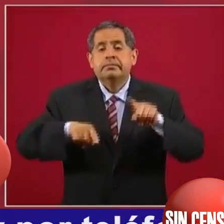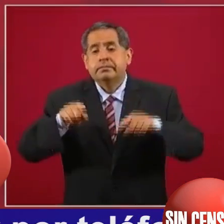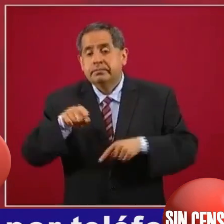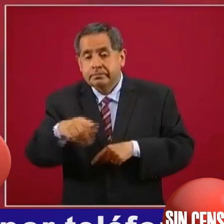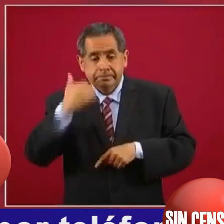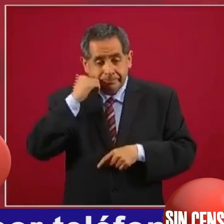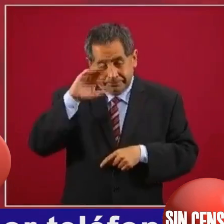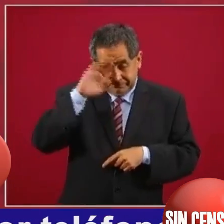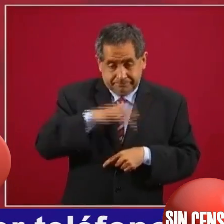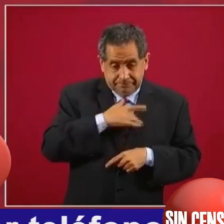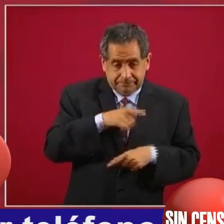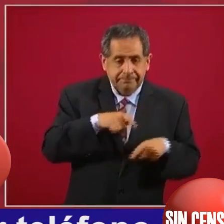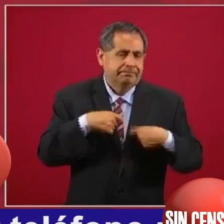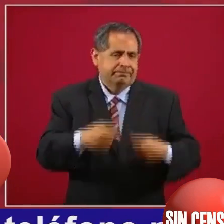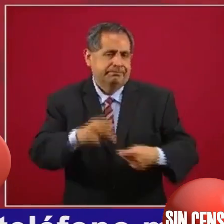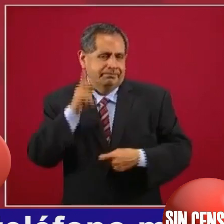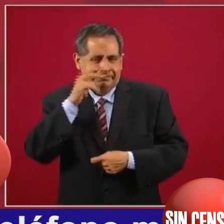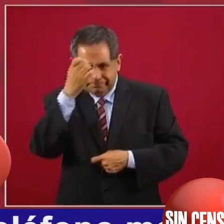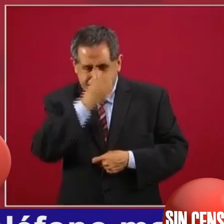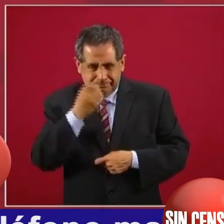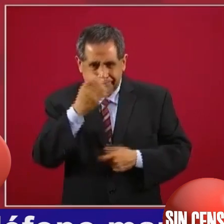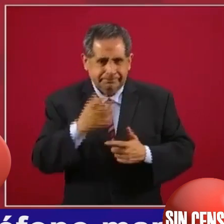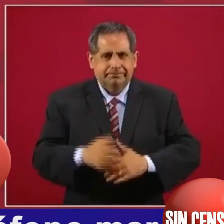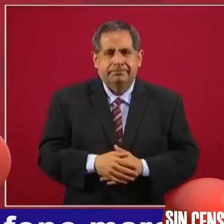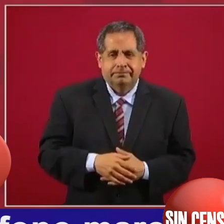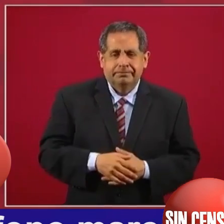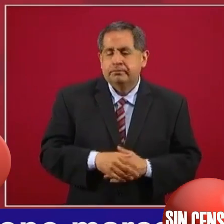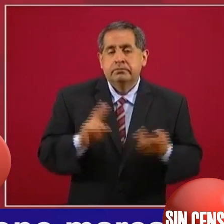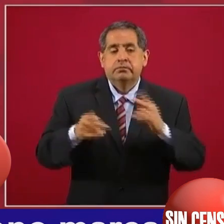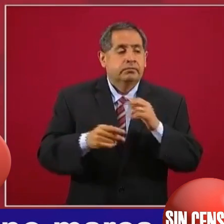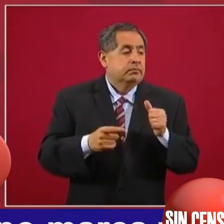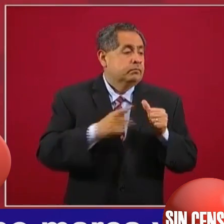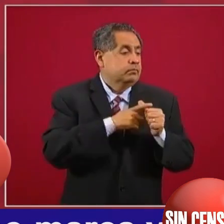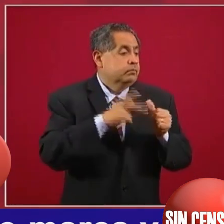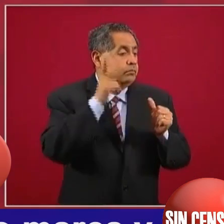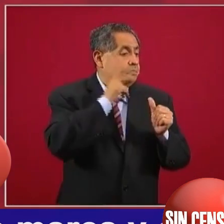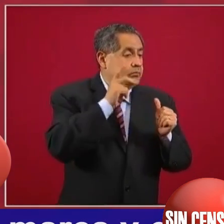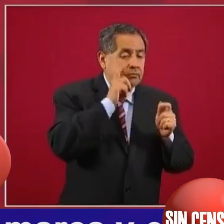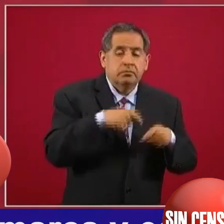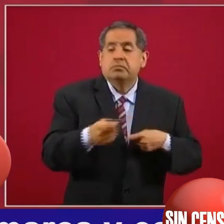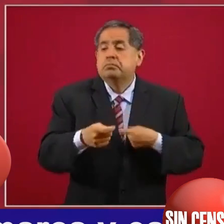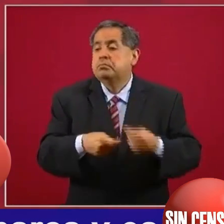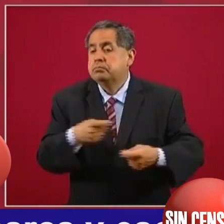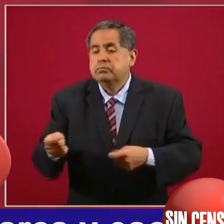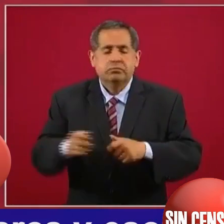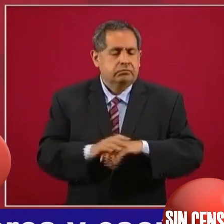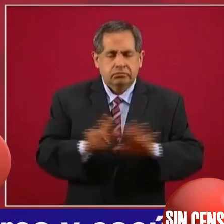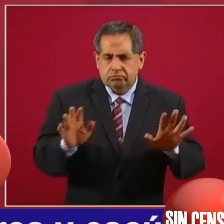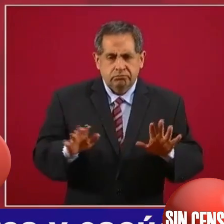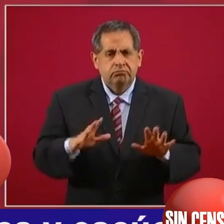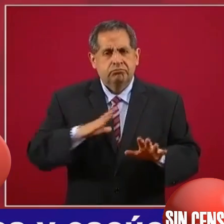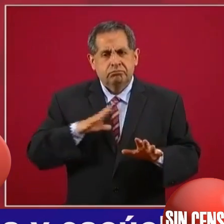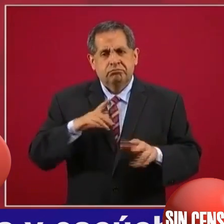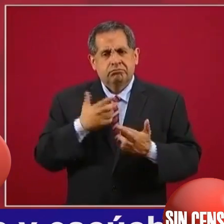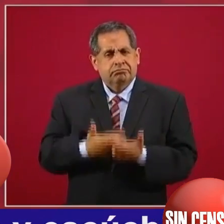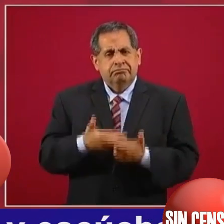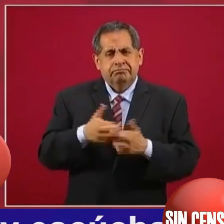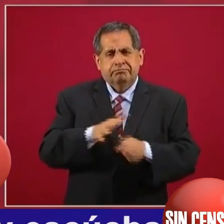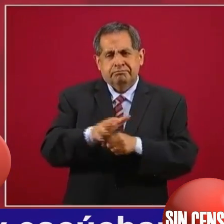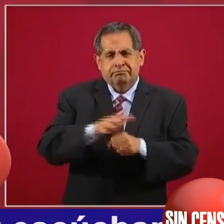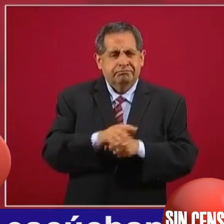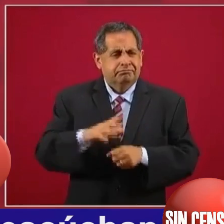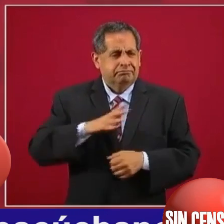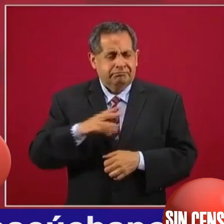personas enfermas. Entonces, no al revés, no hay límite al número de pruebas. Tenemos todavía un abastecimiento de